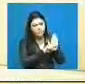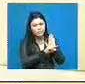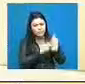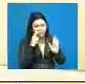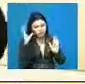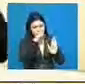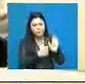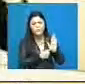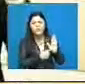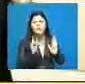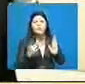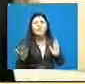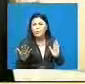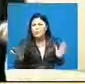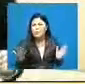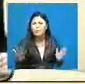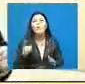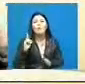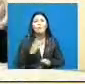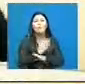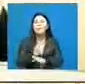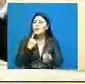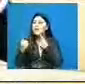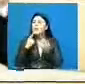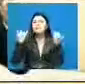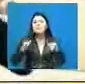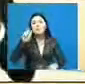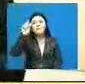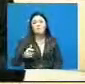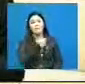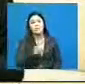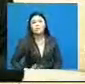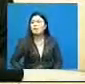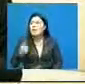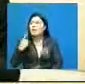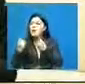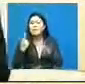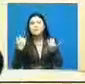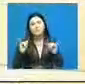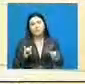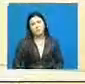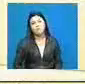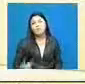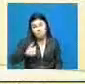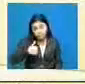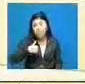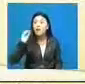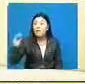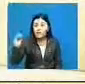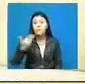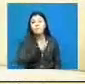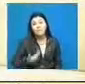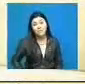que surgió del diálogo con el presidente y donde yo le dije al presidente, pongamos una nota de pie de